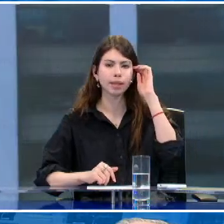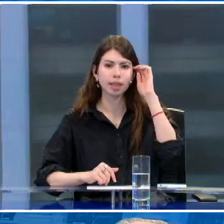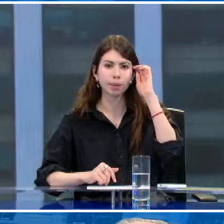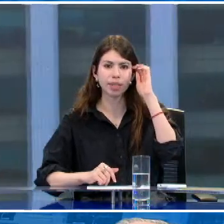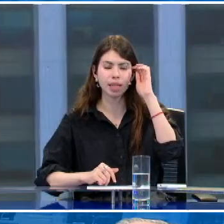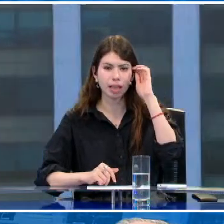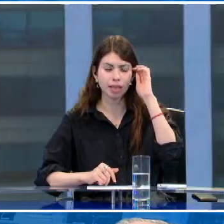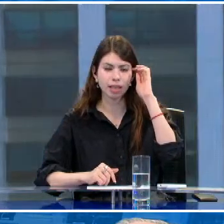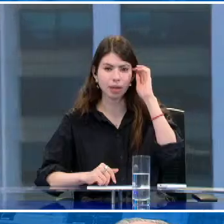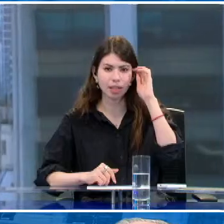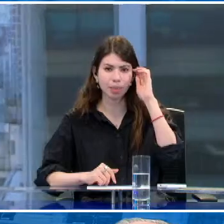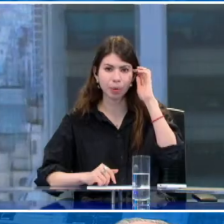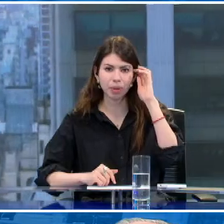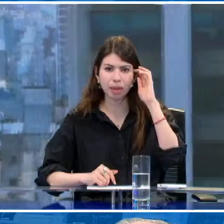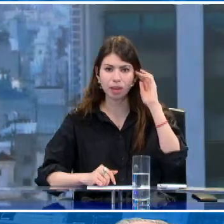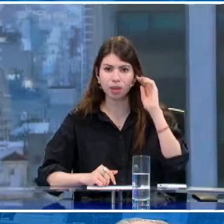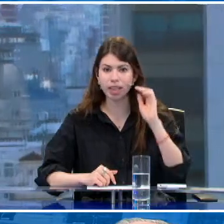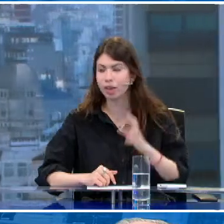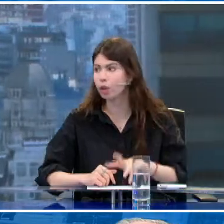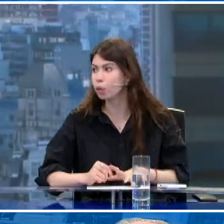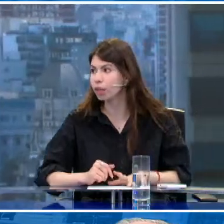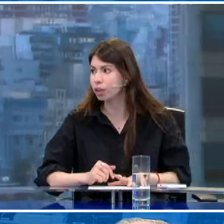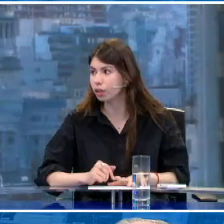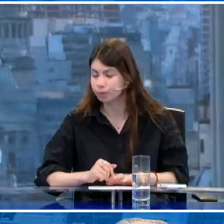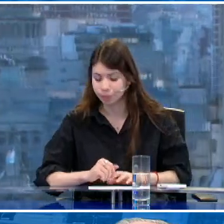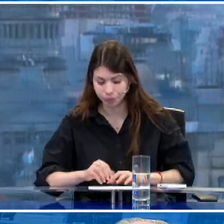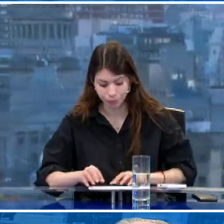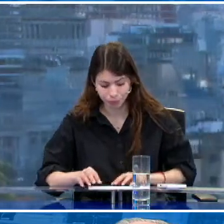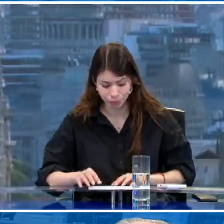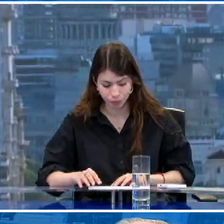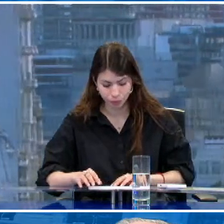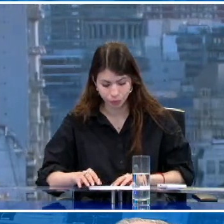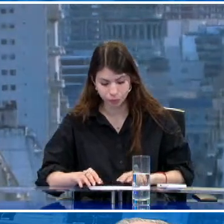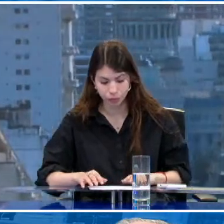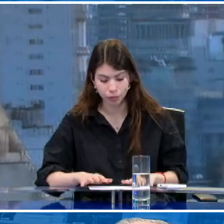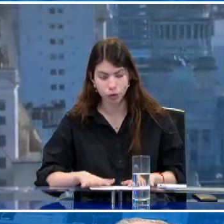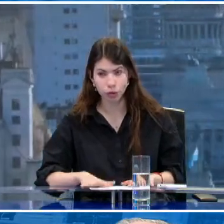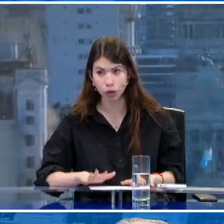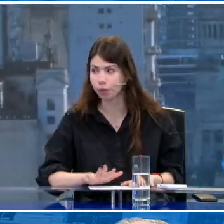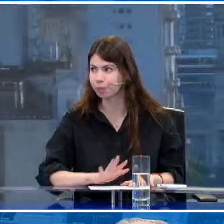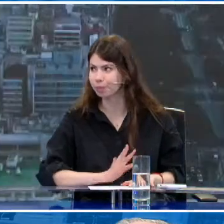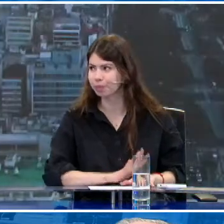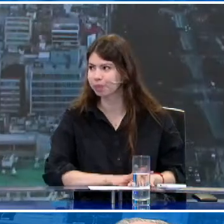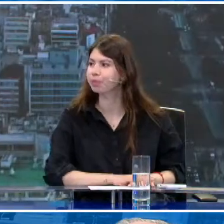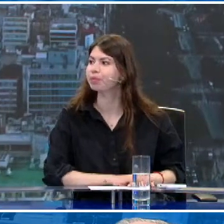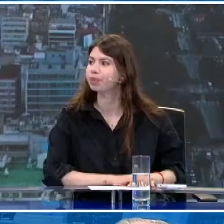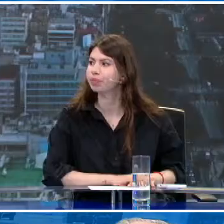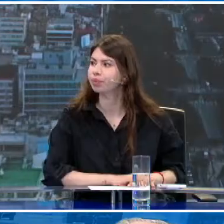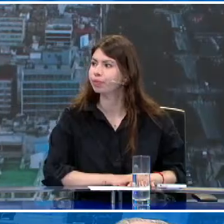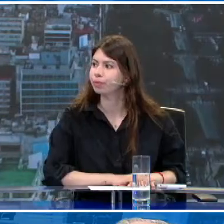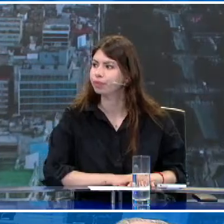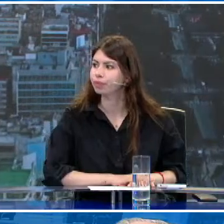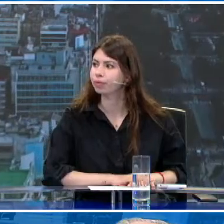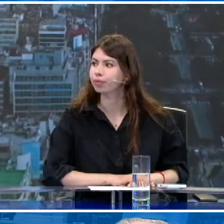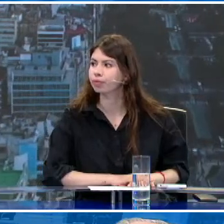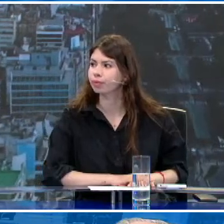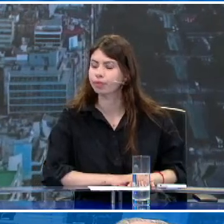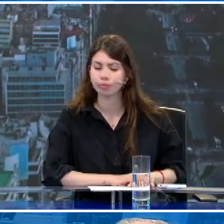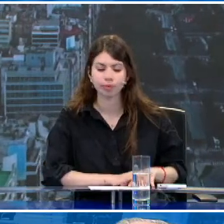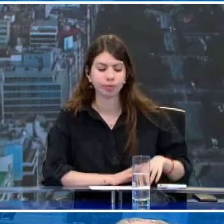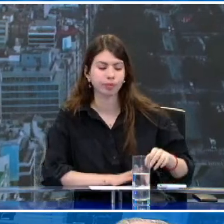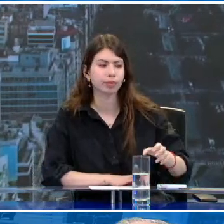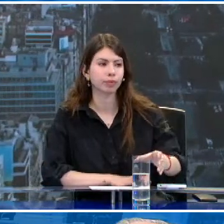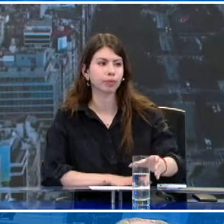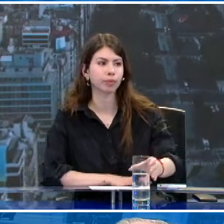Sí, legalmente. que va a sí. ser interesante ver qué se puede hablar con el diario del lunes, Y ¿no? vos me acuerdo que insistías mucho porque